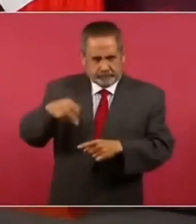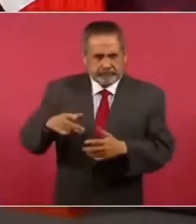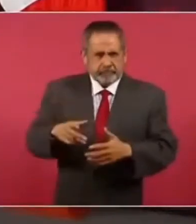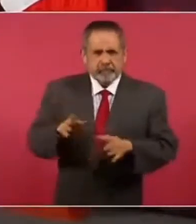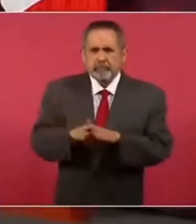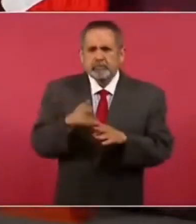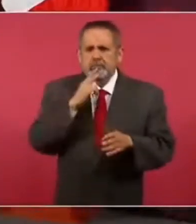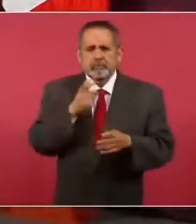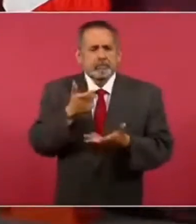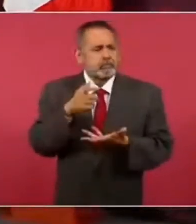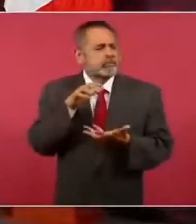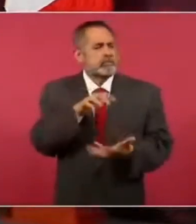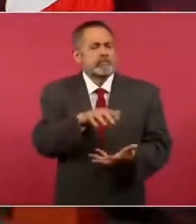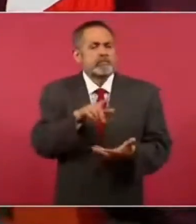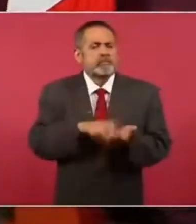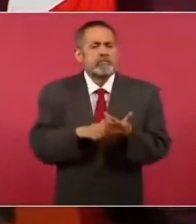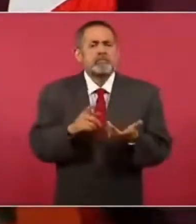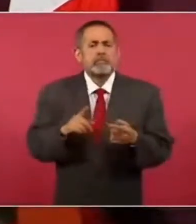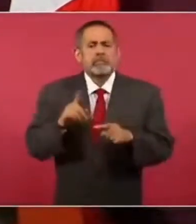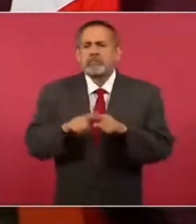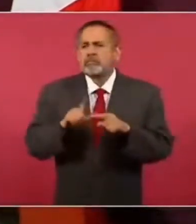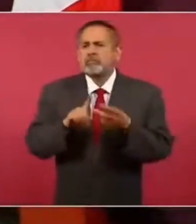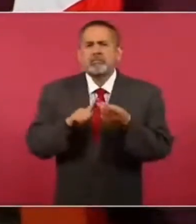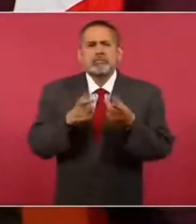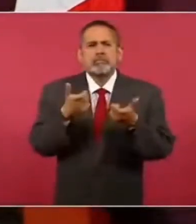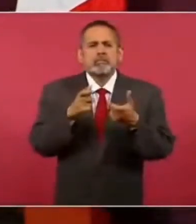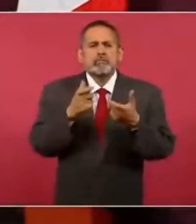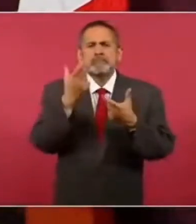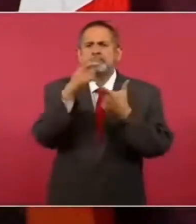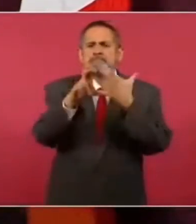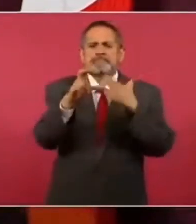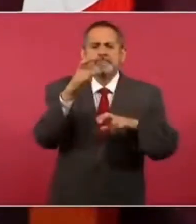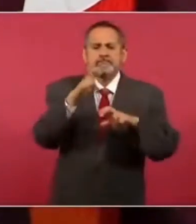¿Cómo se manejan? ¿Quién coloca ese dinero